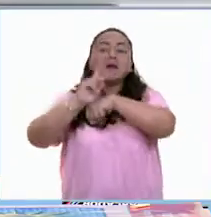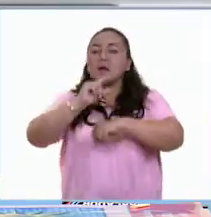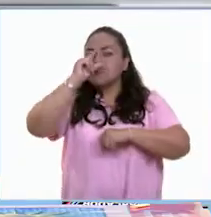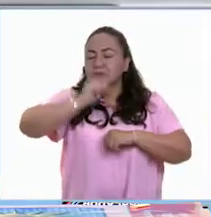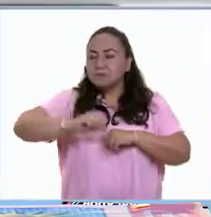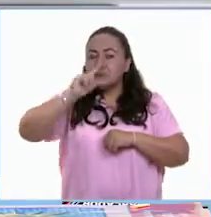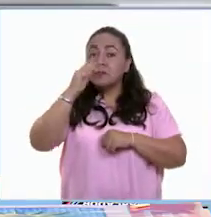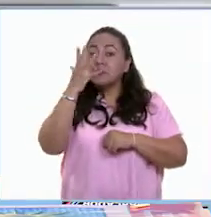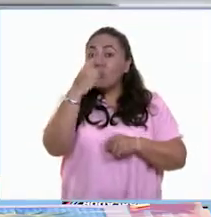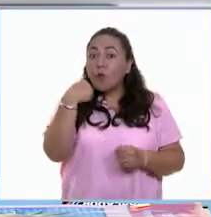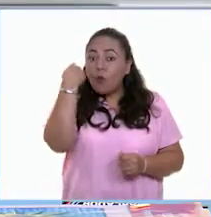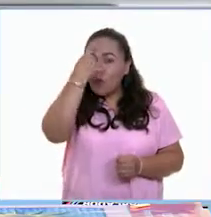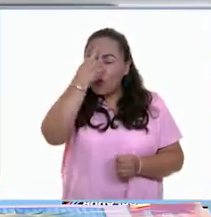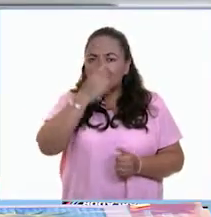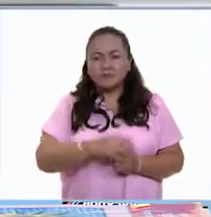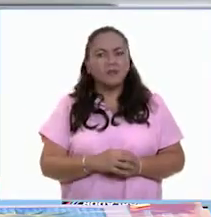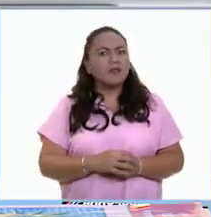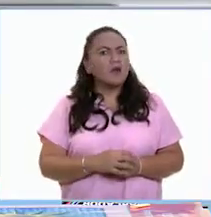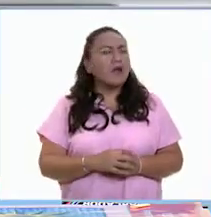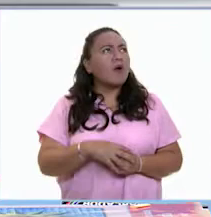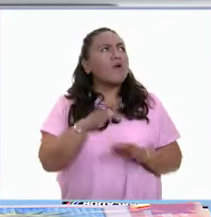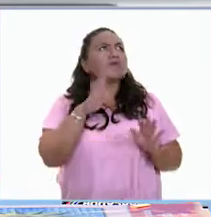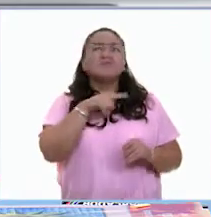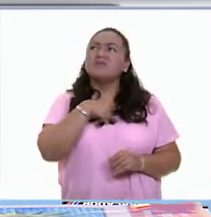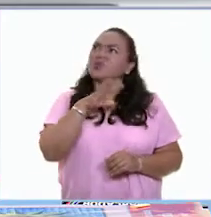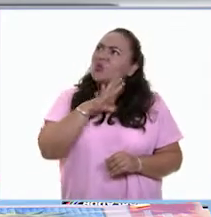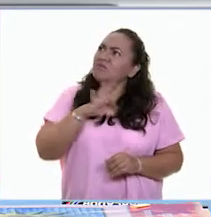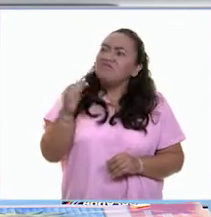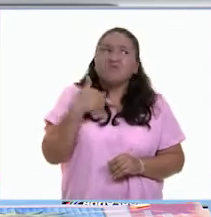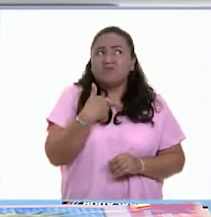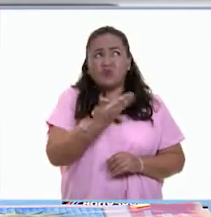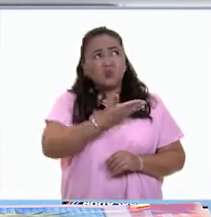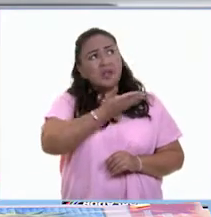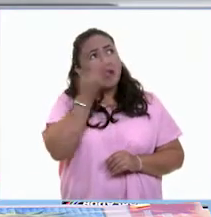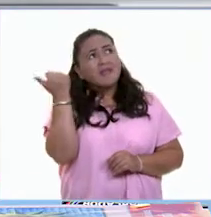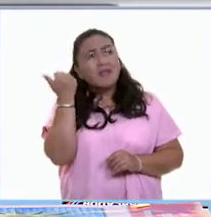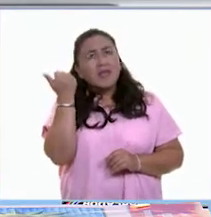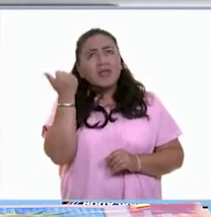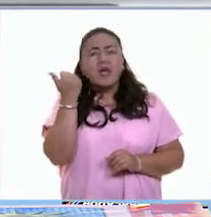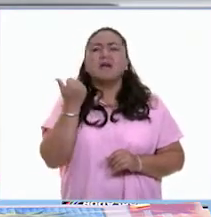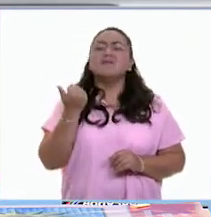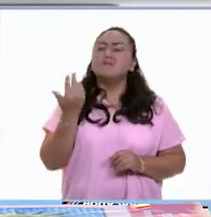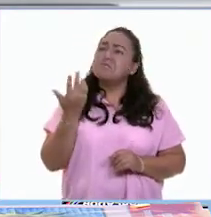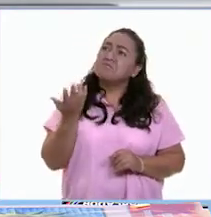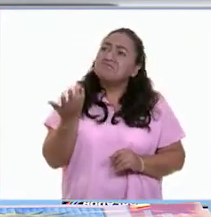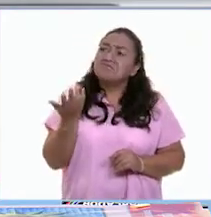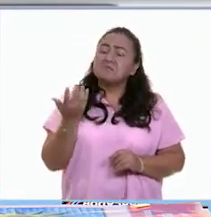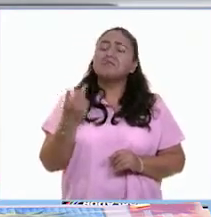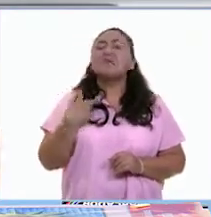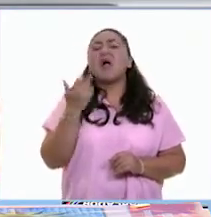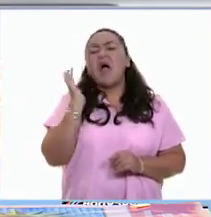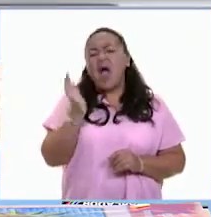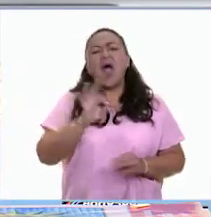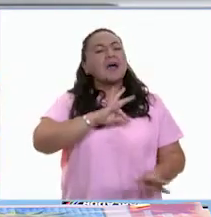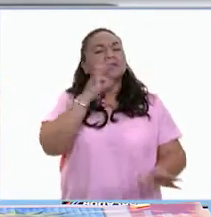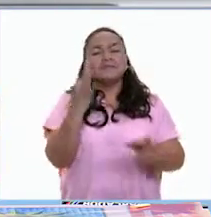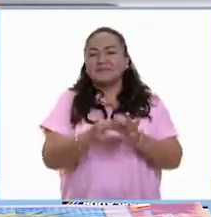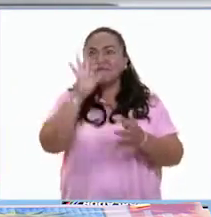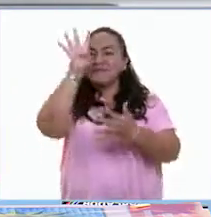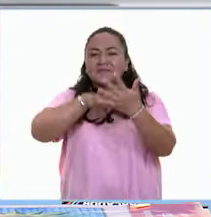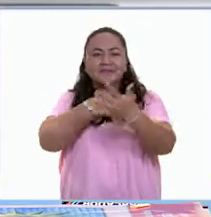no! ¡Qué sorprendente, maestra! Yo no sabía eso. Pero, bueno, ya completamos la